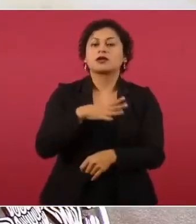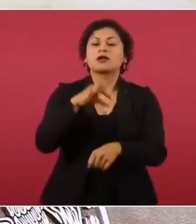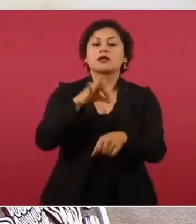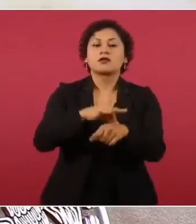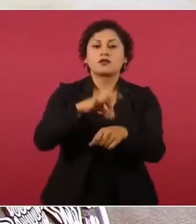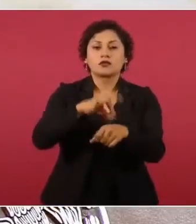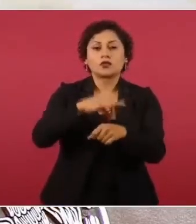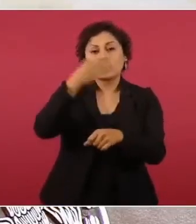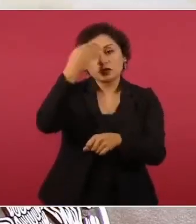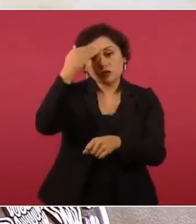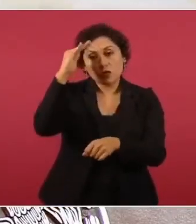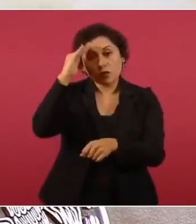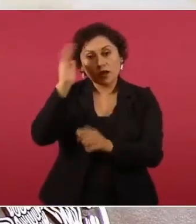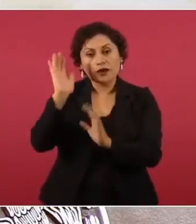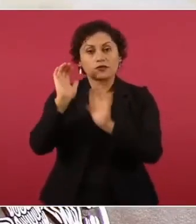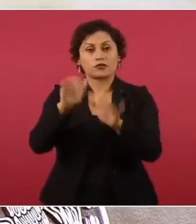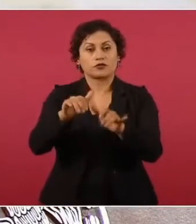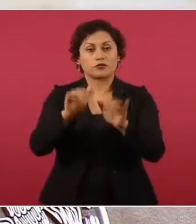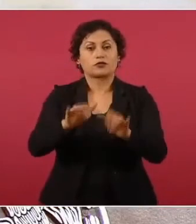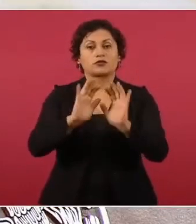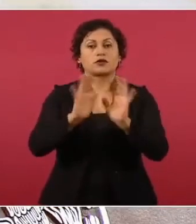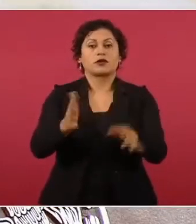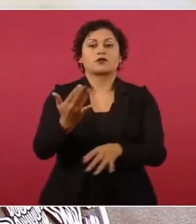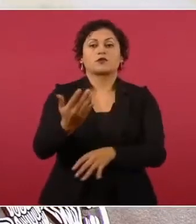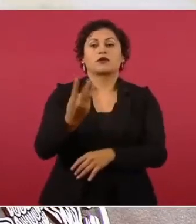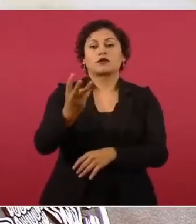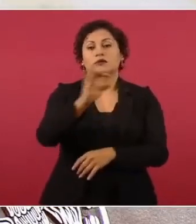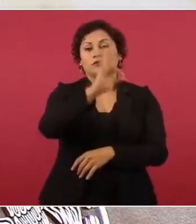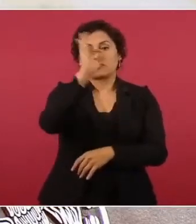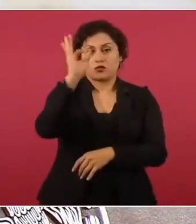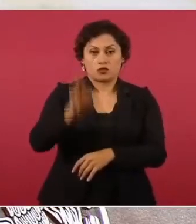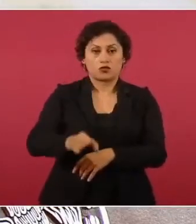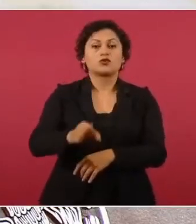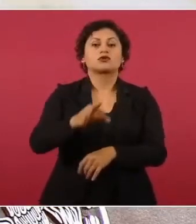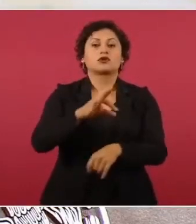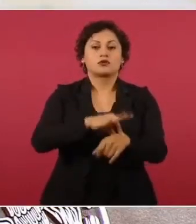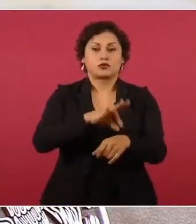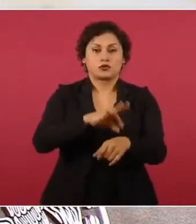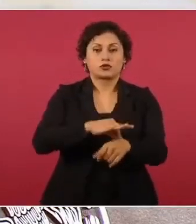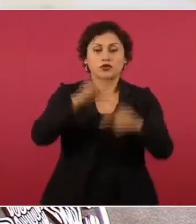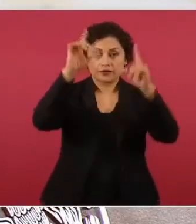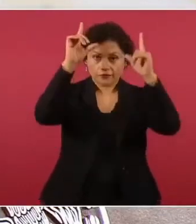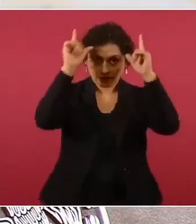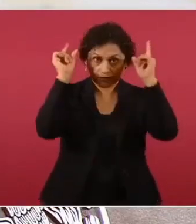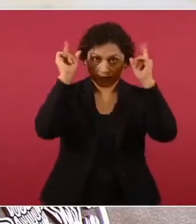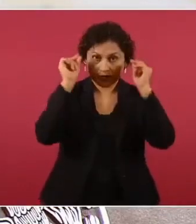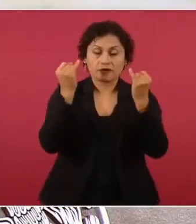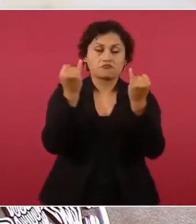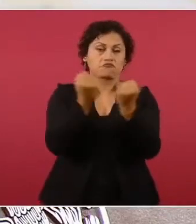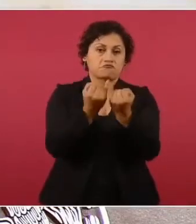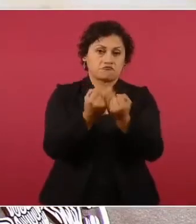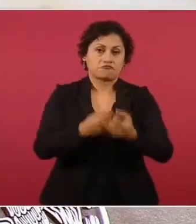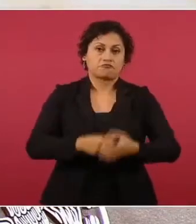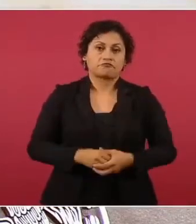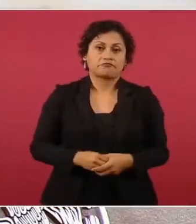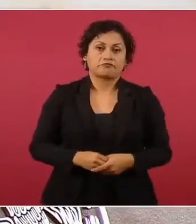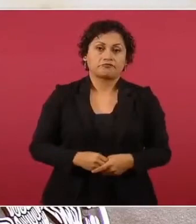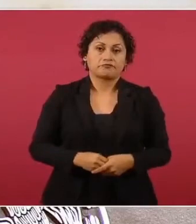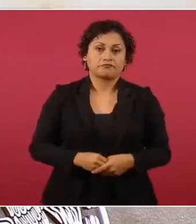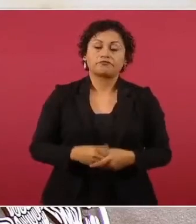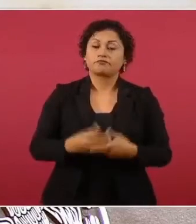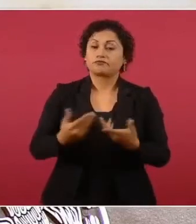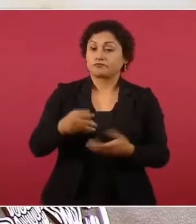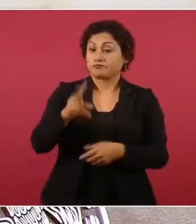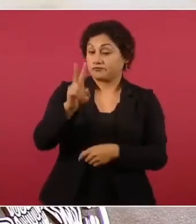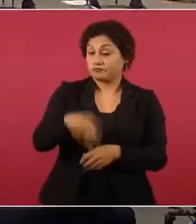ese estado, 53% de médicos generales y personal de enfermería. Es importante señalar